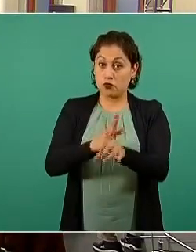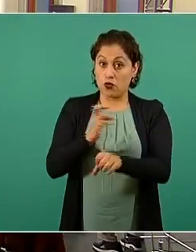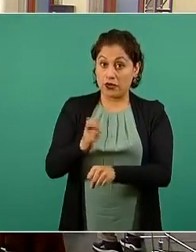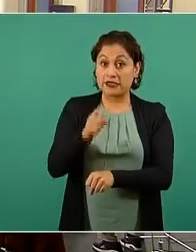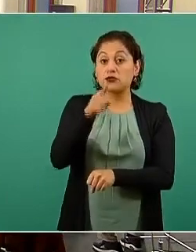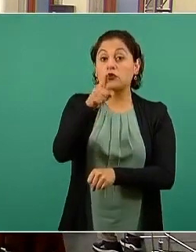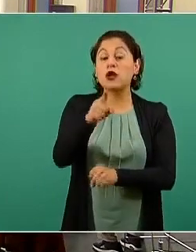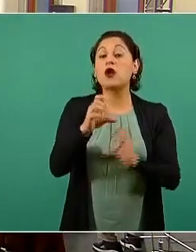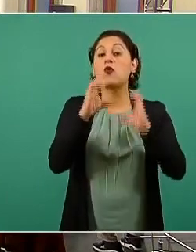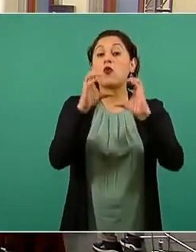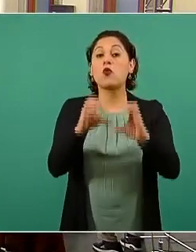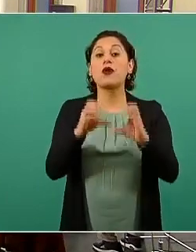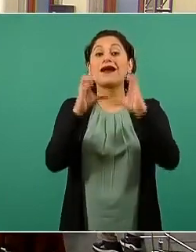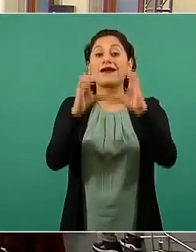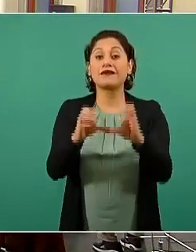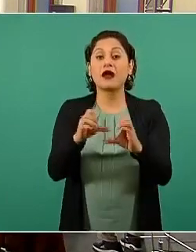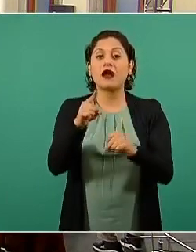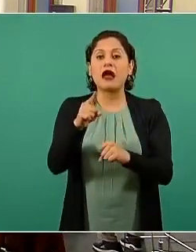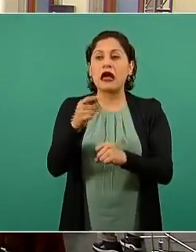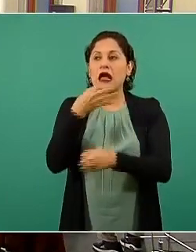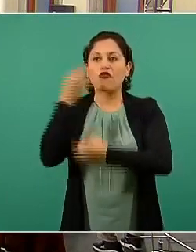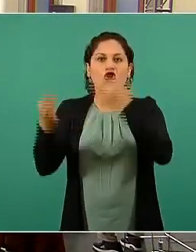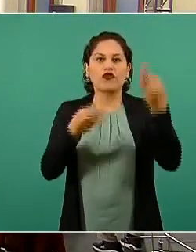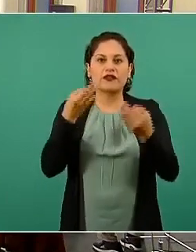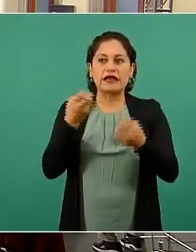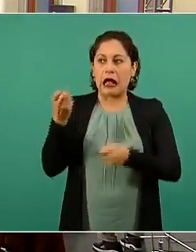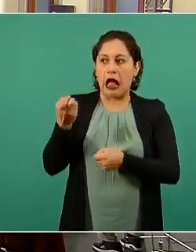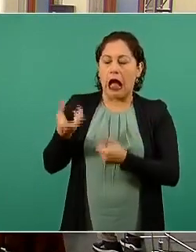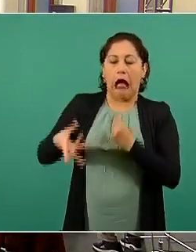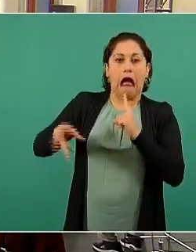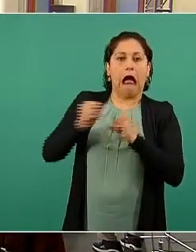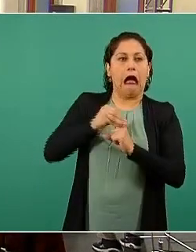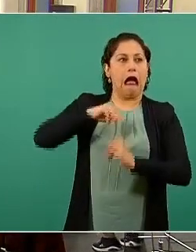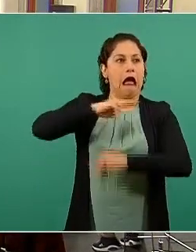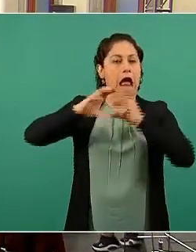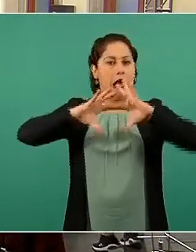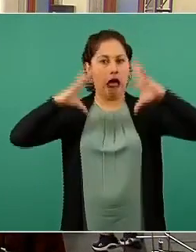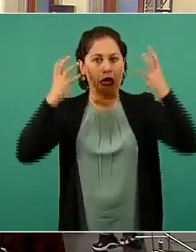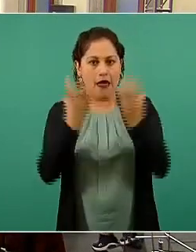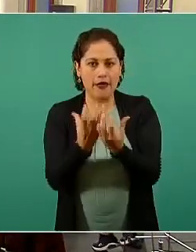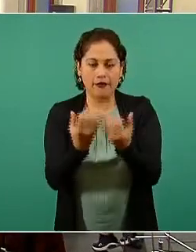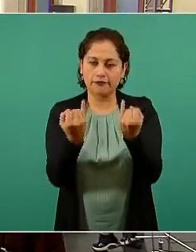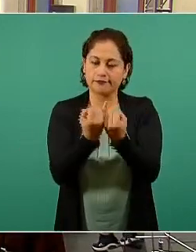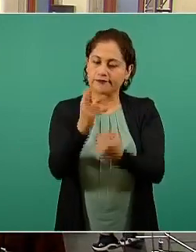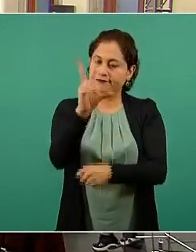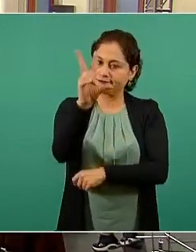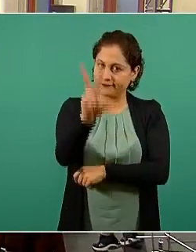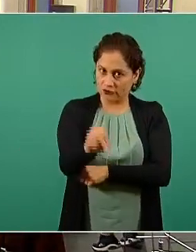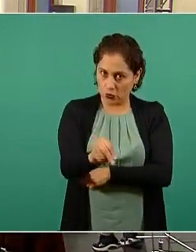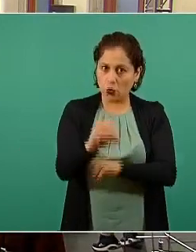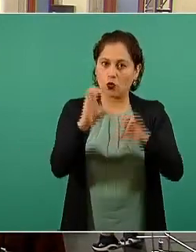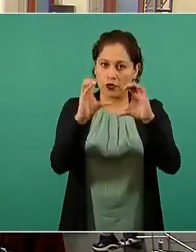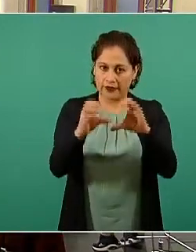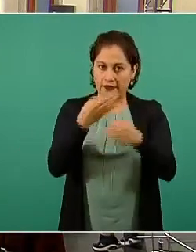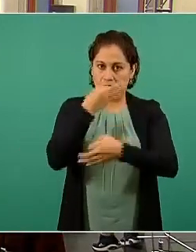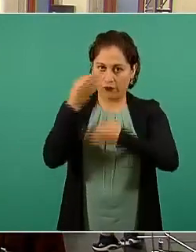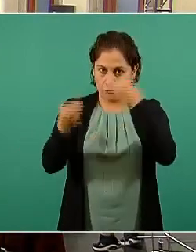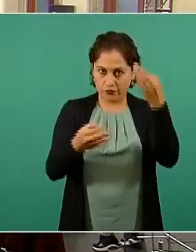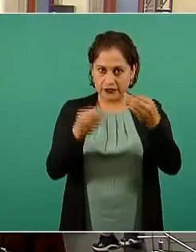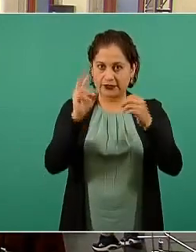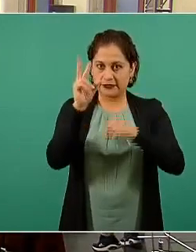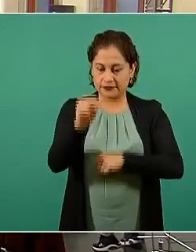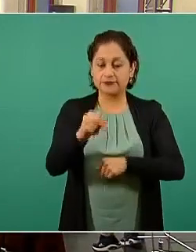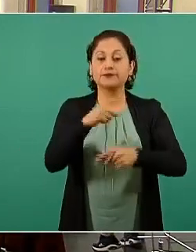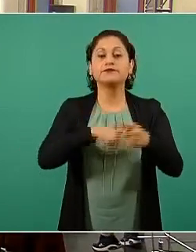que va a asolar al mundo y que en un momento dado va a dar a todos los países. Respecto a los retos generales de la recuperación COVID desde el punto de